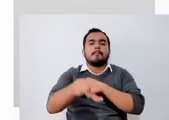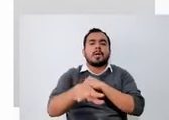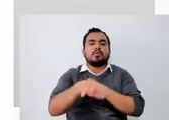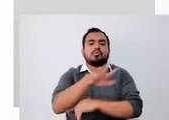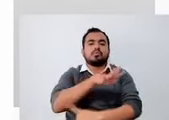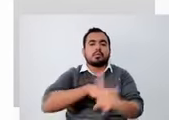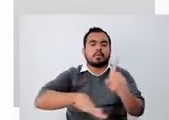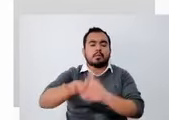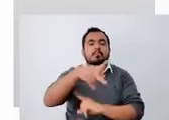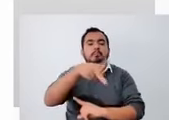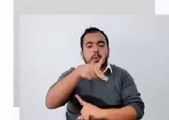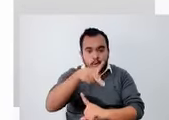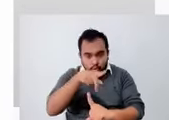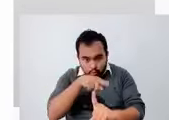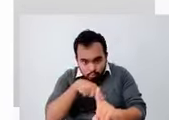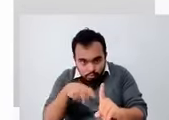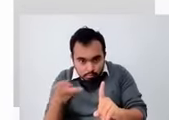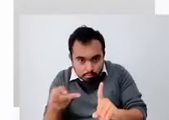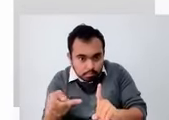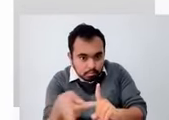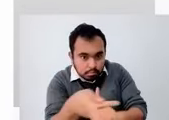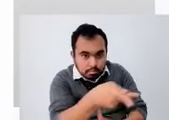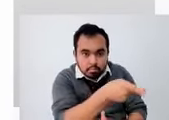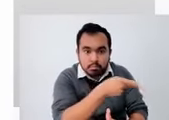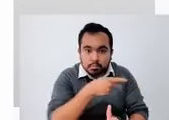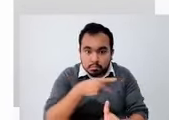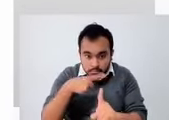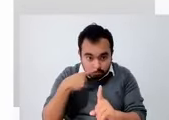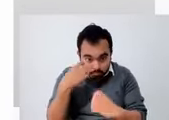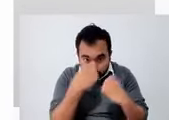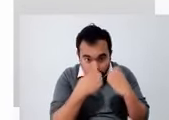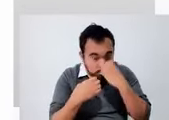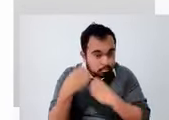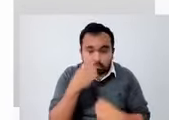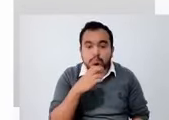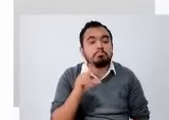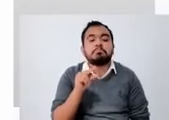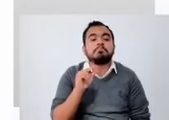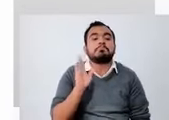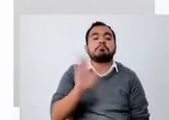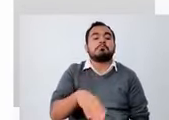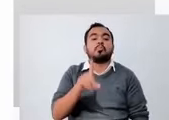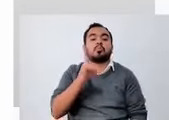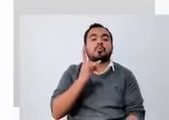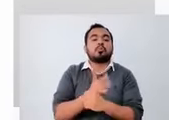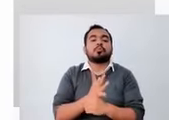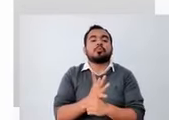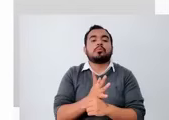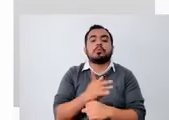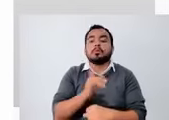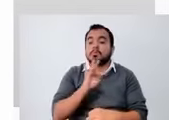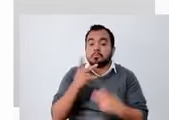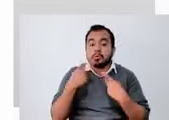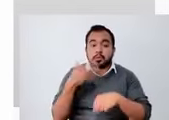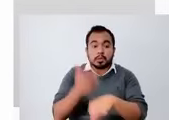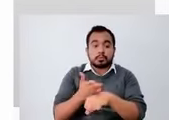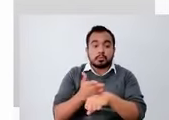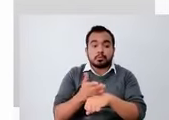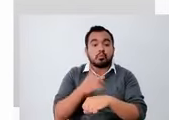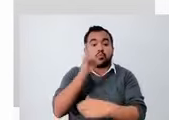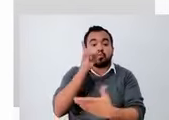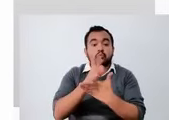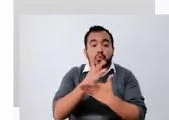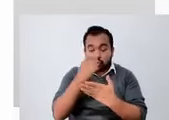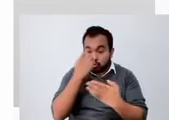la sociedad. No le pregunta luego a la gente con una encuesta. Si lo que te preocupa es qué pasaría si no castigo a esta persona, hace estudios, aunque sea estudios